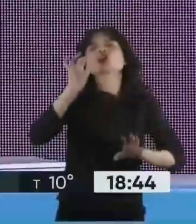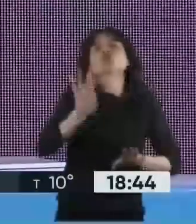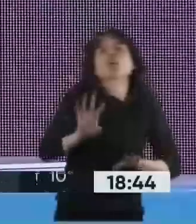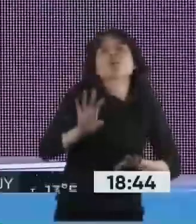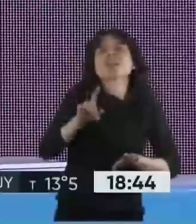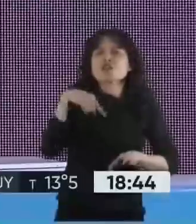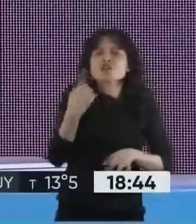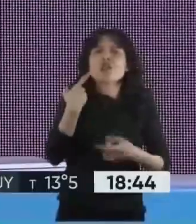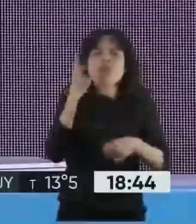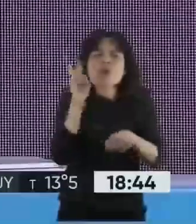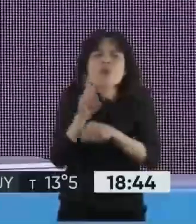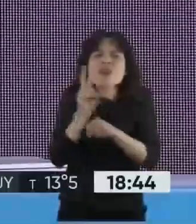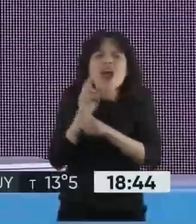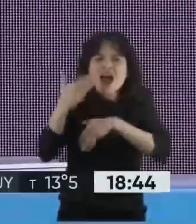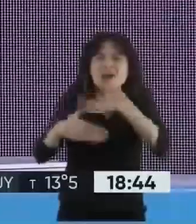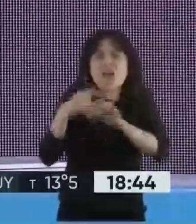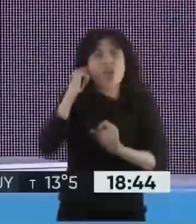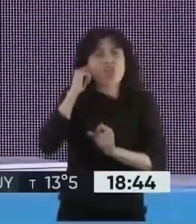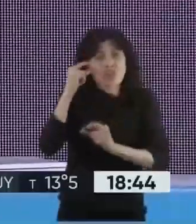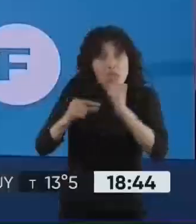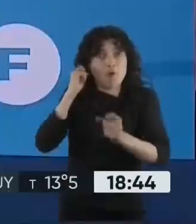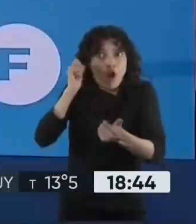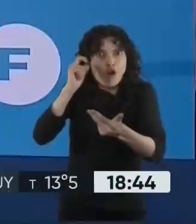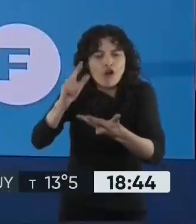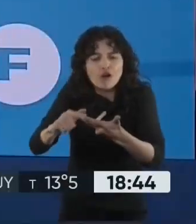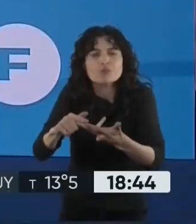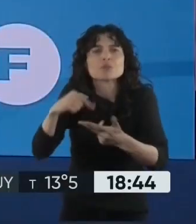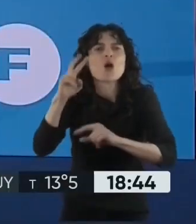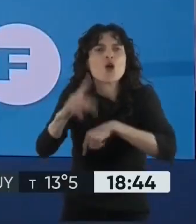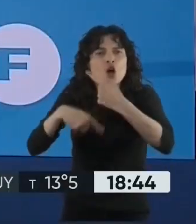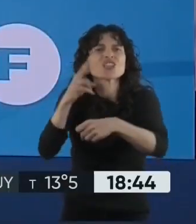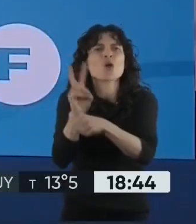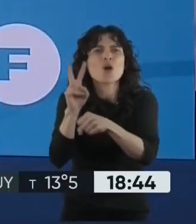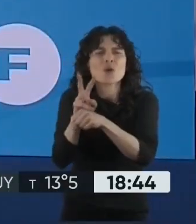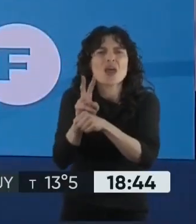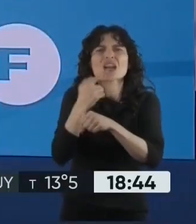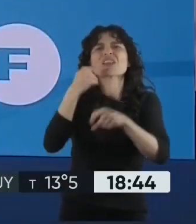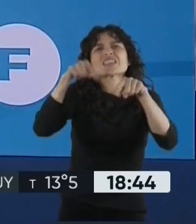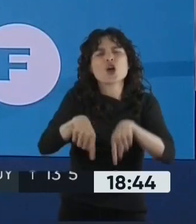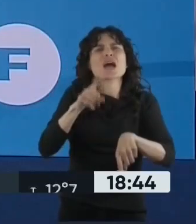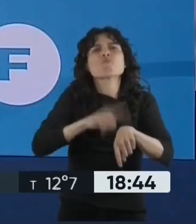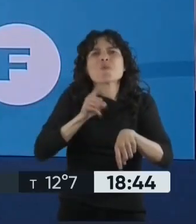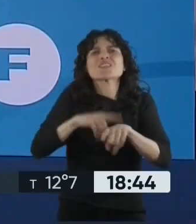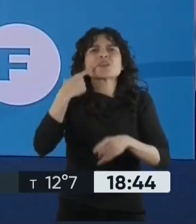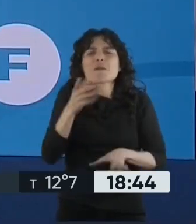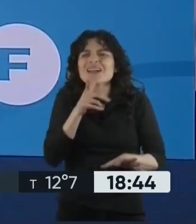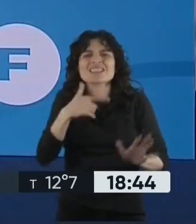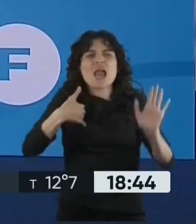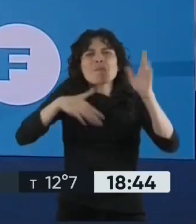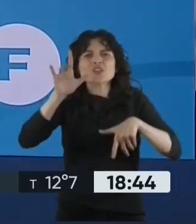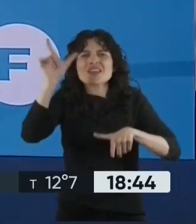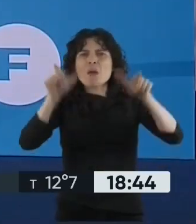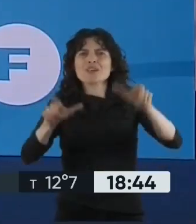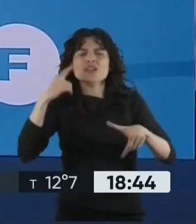tener, tenemos que cuidarlo, porque además, Alberto, hay un deporte nacional por apoderarse de las reservas que hay en el Banco Central